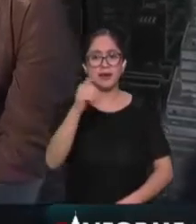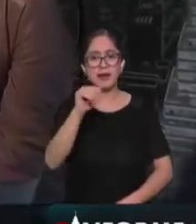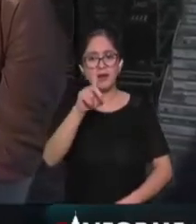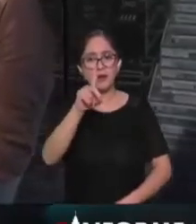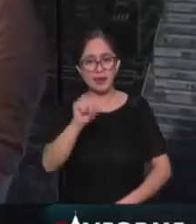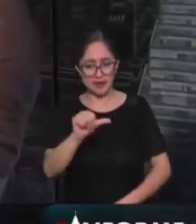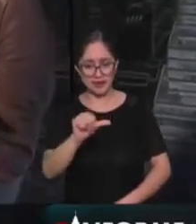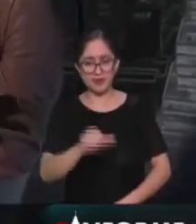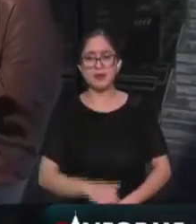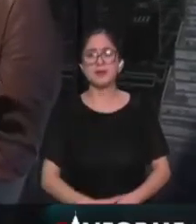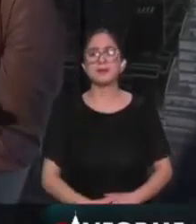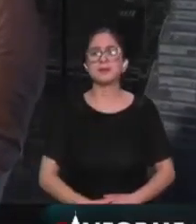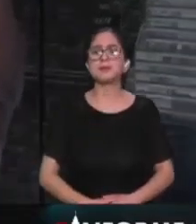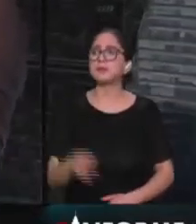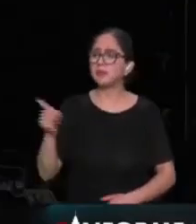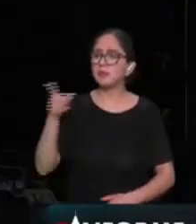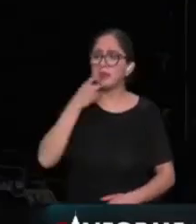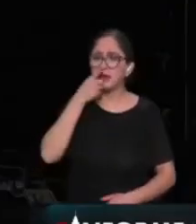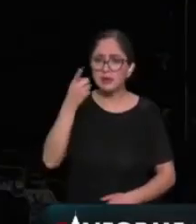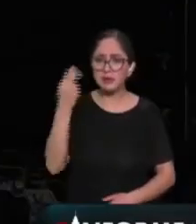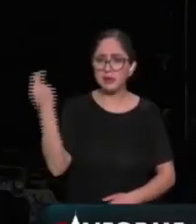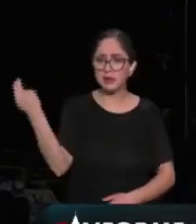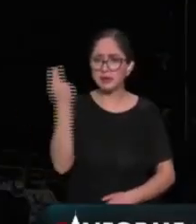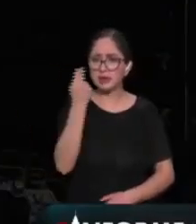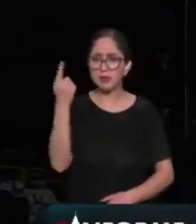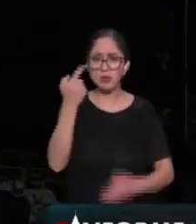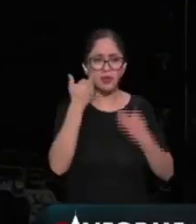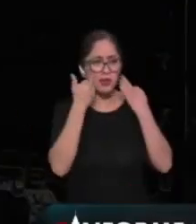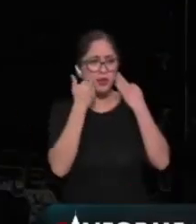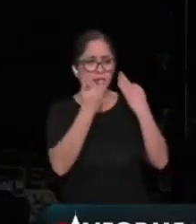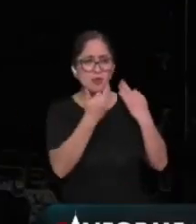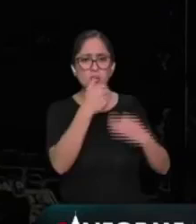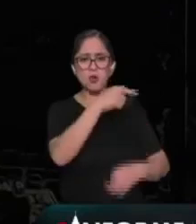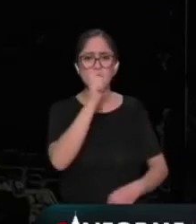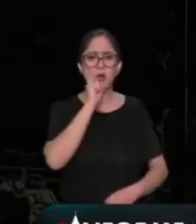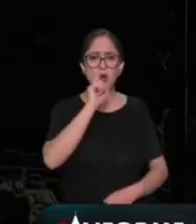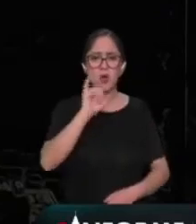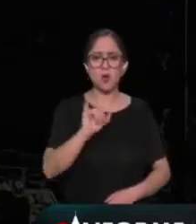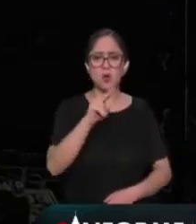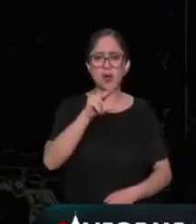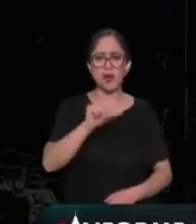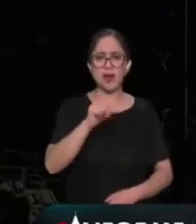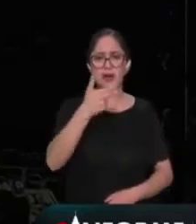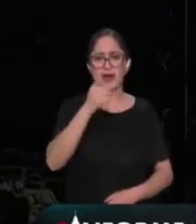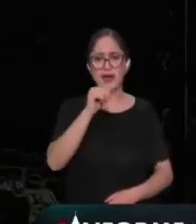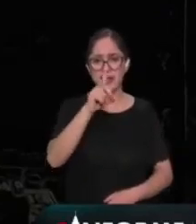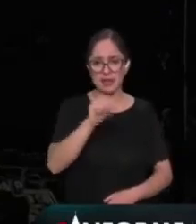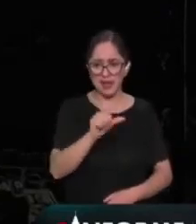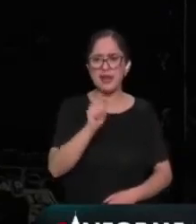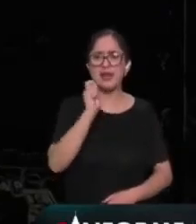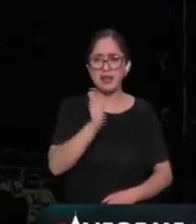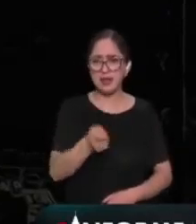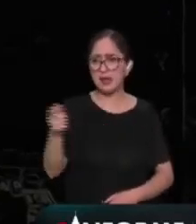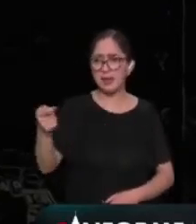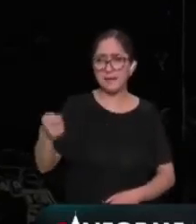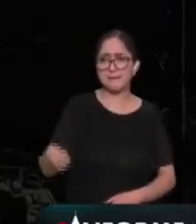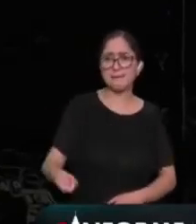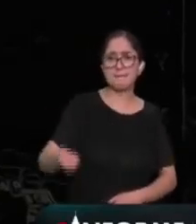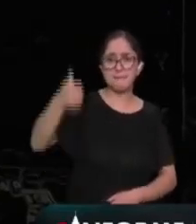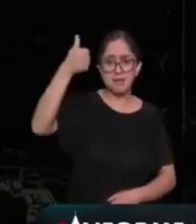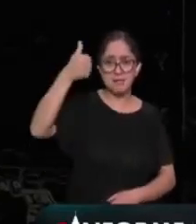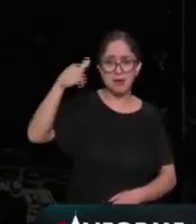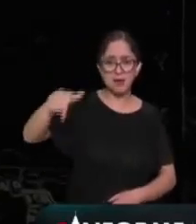si quitamos la testimonial de Juana Hilda, se cae todo esto en pedazos. ¿Qué señala esta testimonial? Pues fue la primera a la que